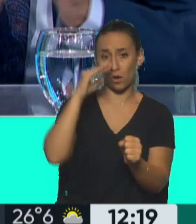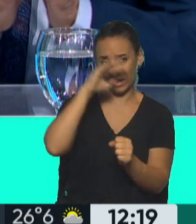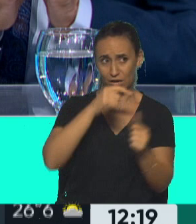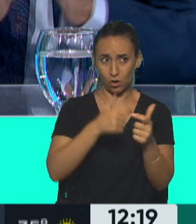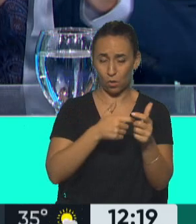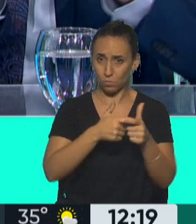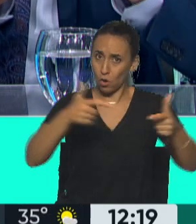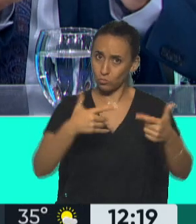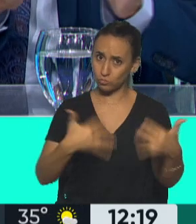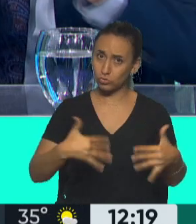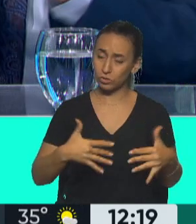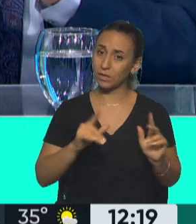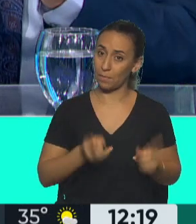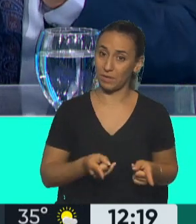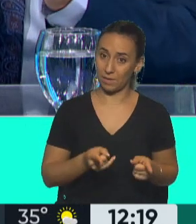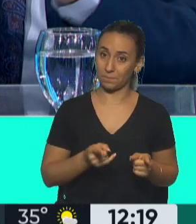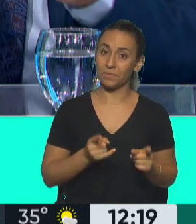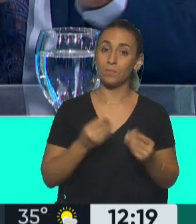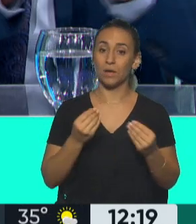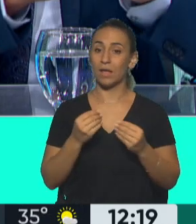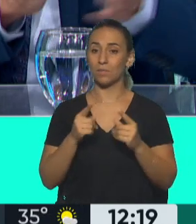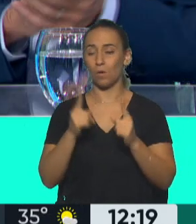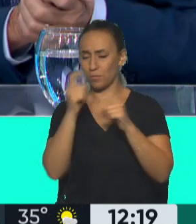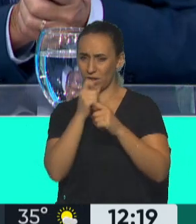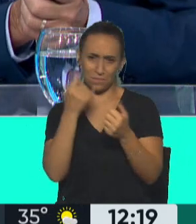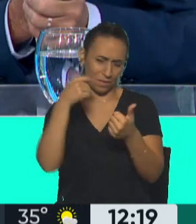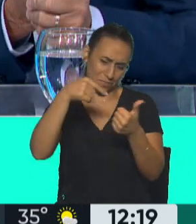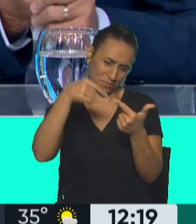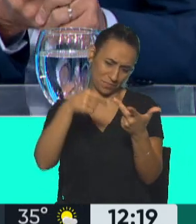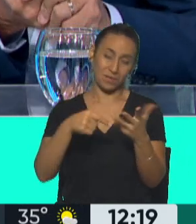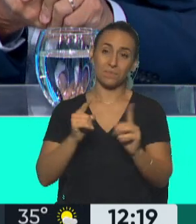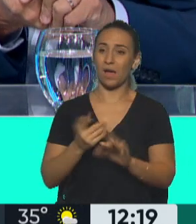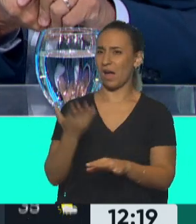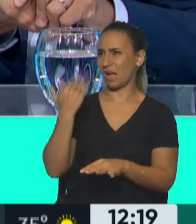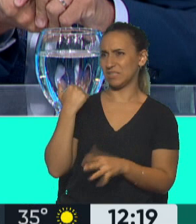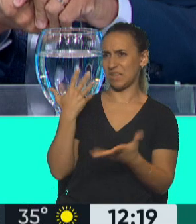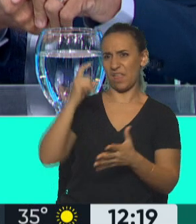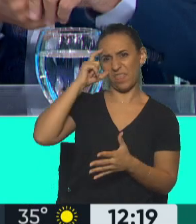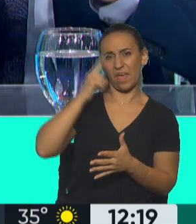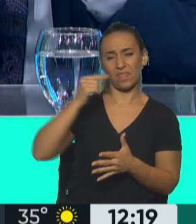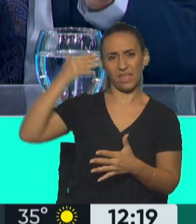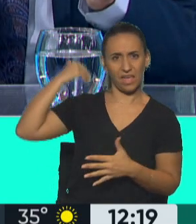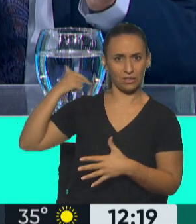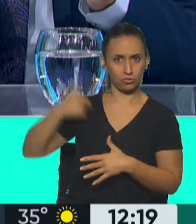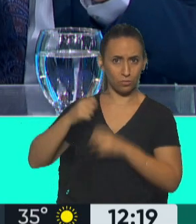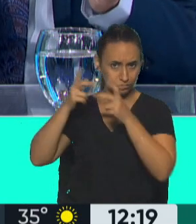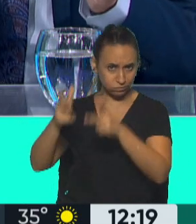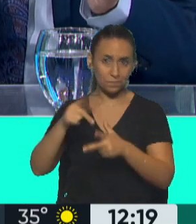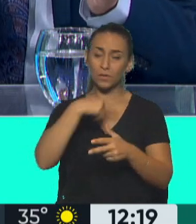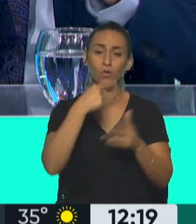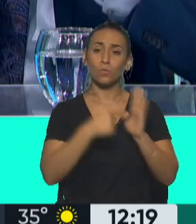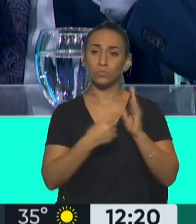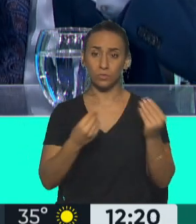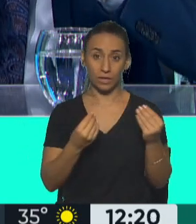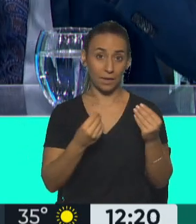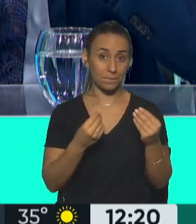destacarlo porque hay otra pata del problema, yo lo señalé en la inauguración del año judicial hace unos 10 días, hay otra pata del problema que hay que tenerla en